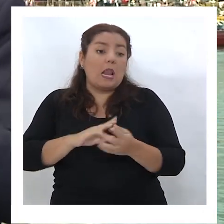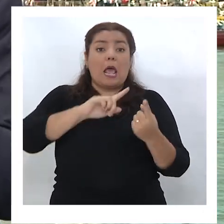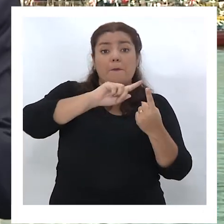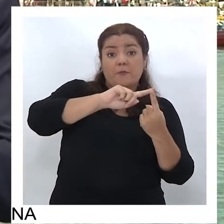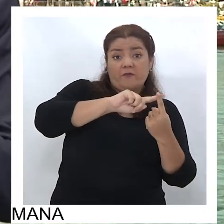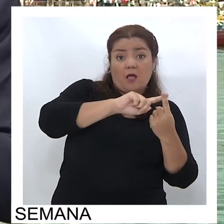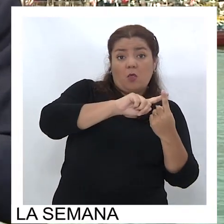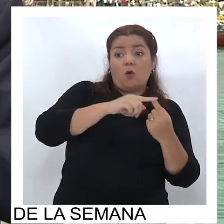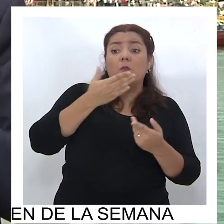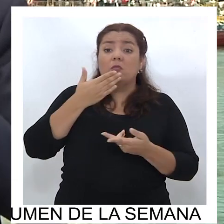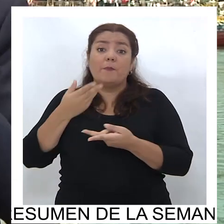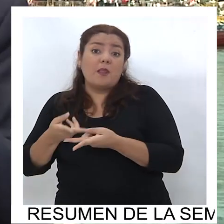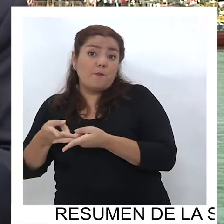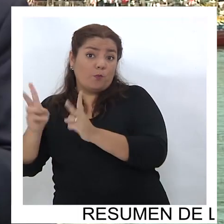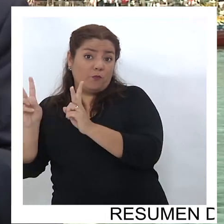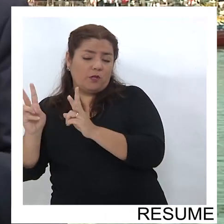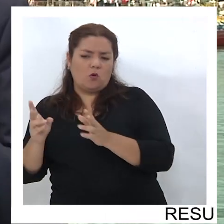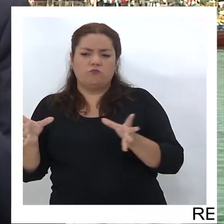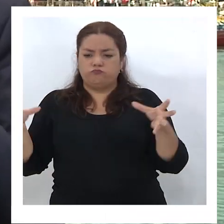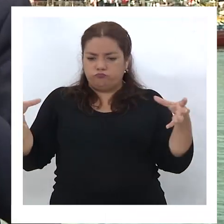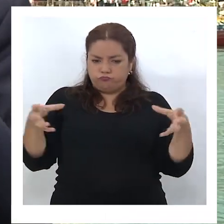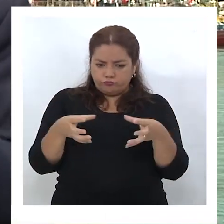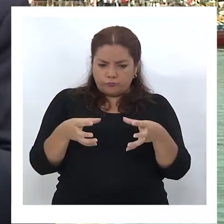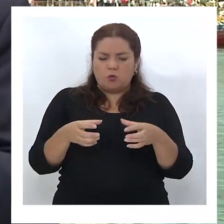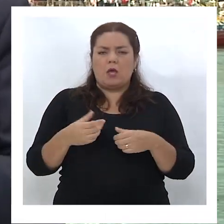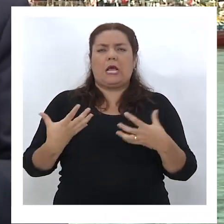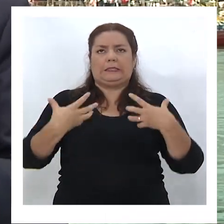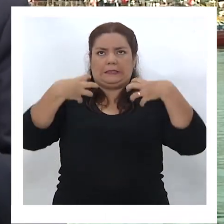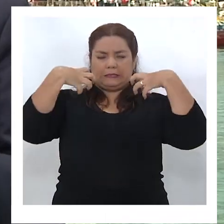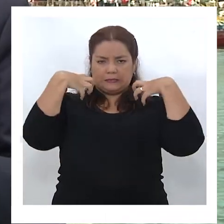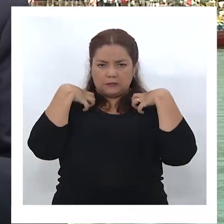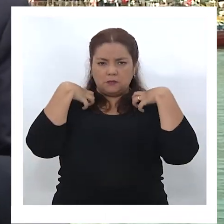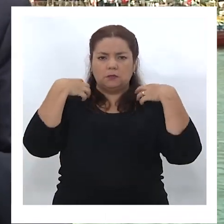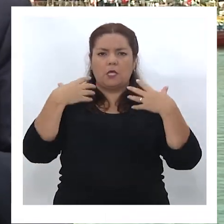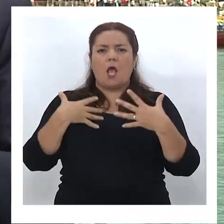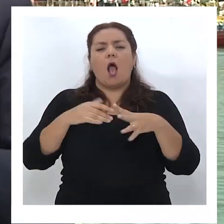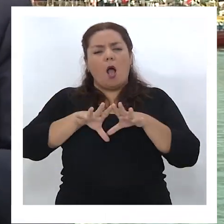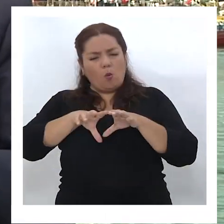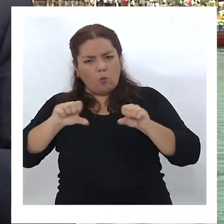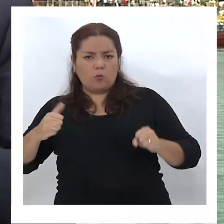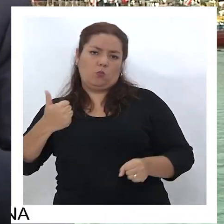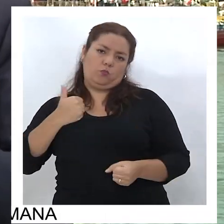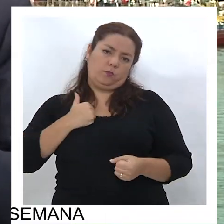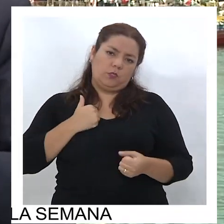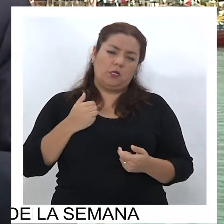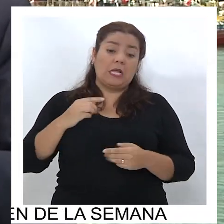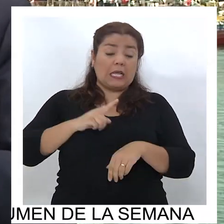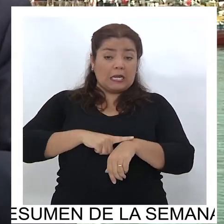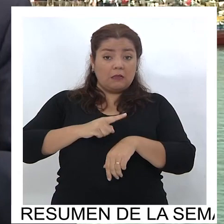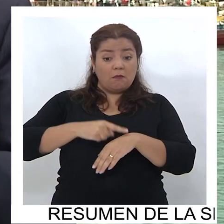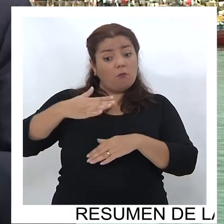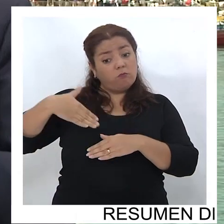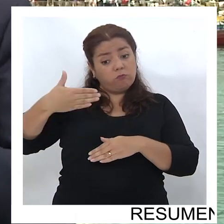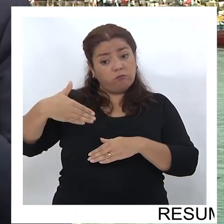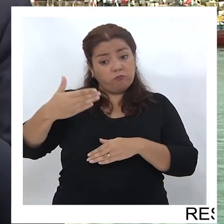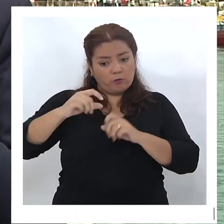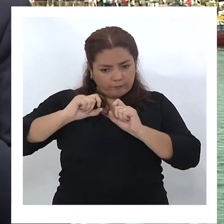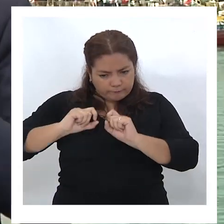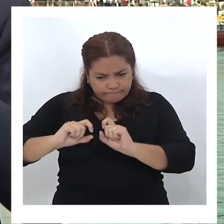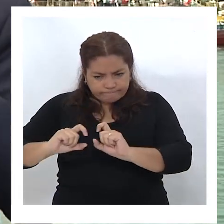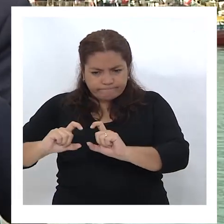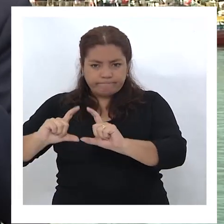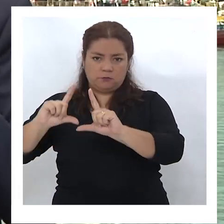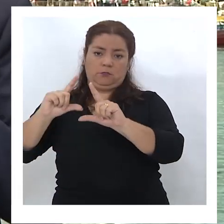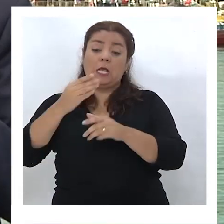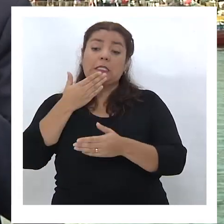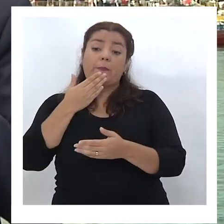como el mundo público a asumir ciertas responsabilidades, ciertos compromisos que en el tiempo se implementan y se auditan. O